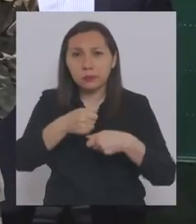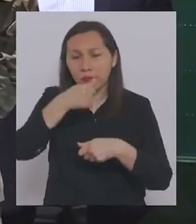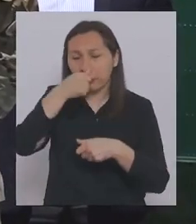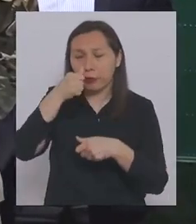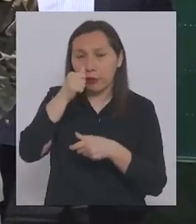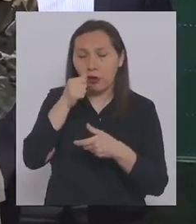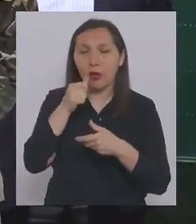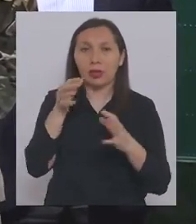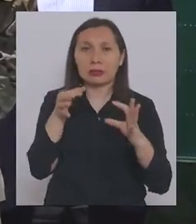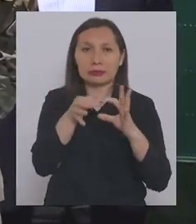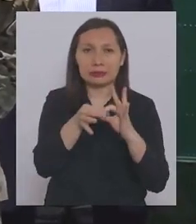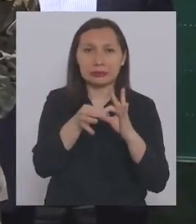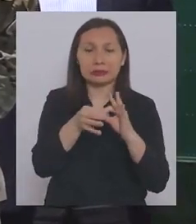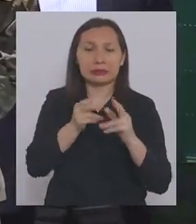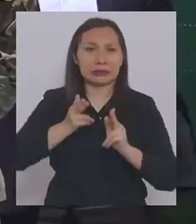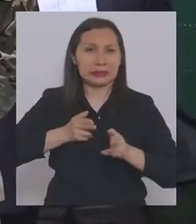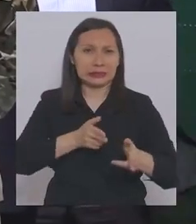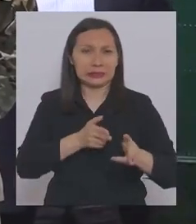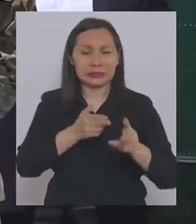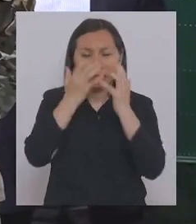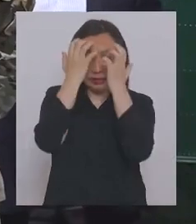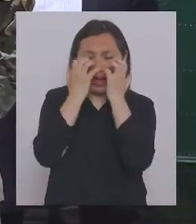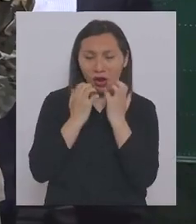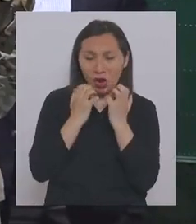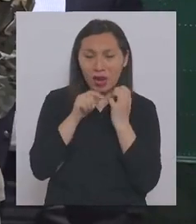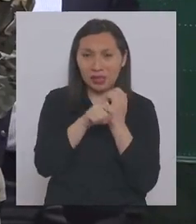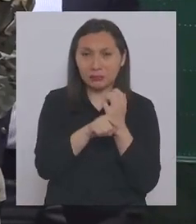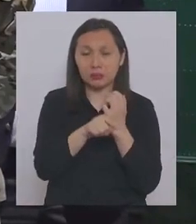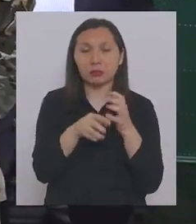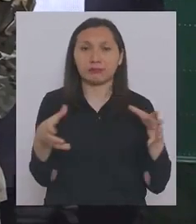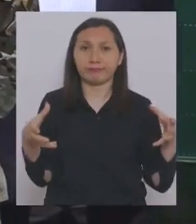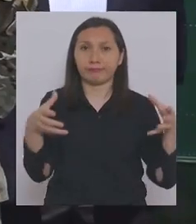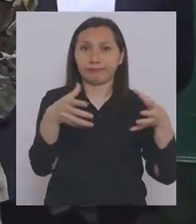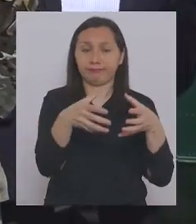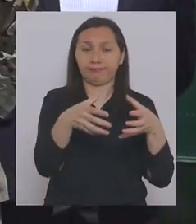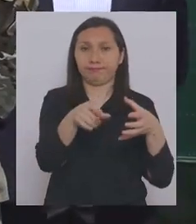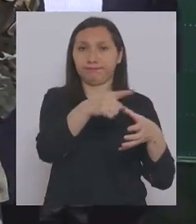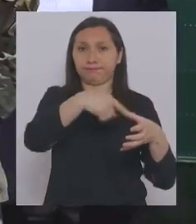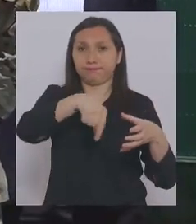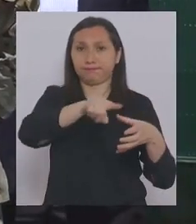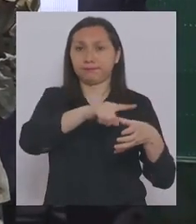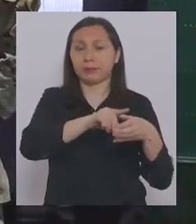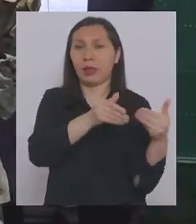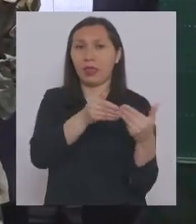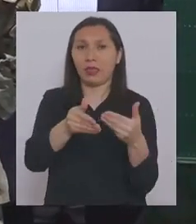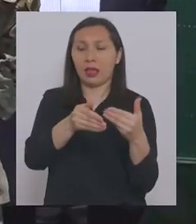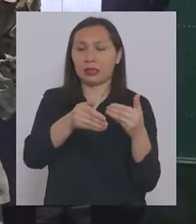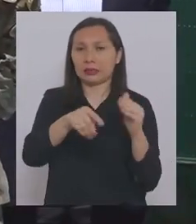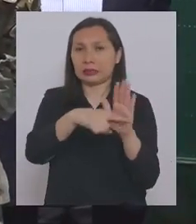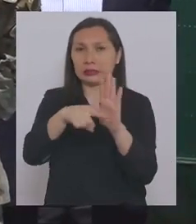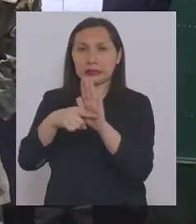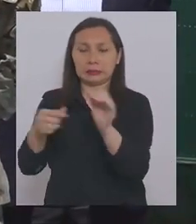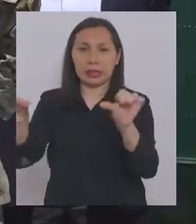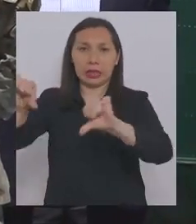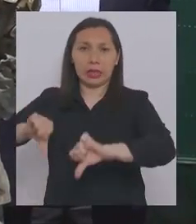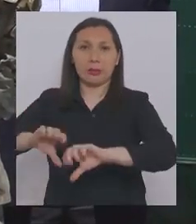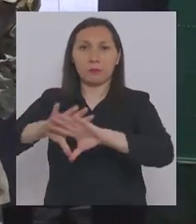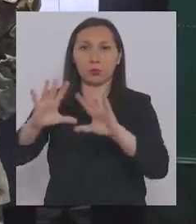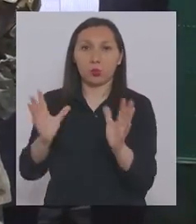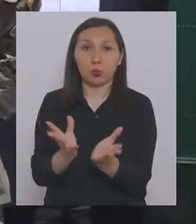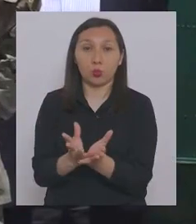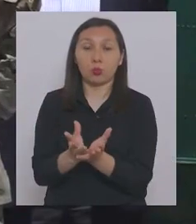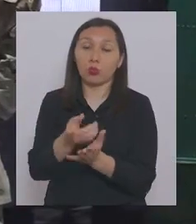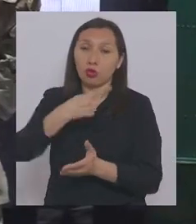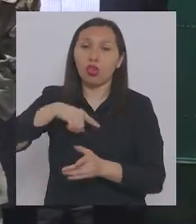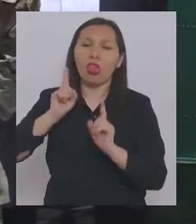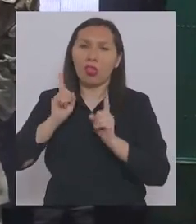narcotráfico, el terrorismo, es una organización que produce efectos devastadores en el mundo entero y por tanto tenemos